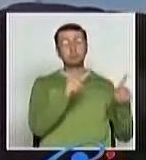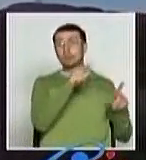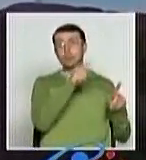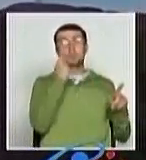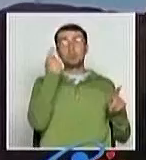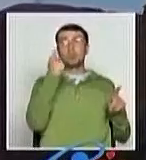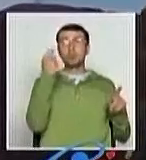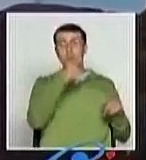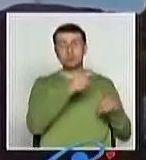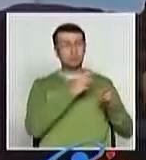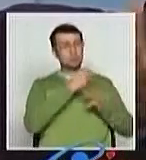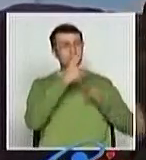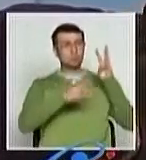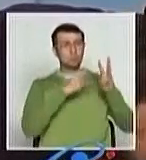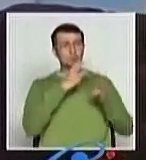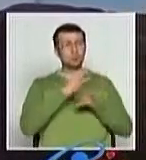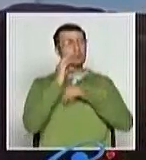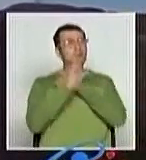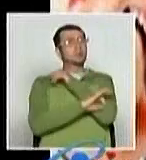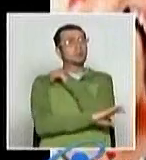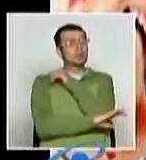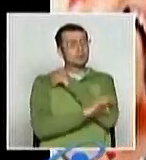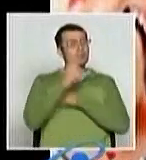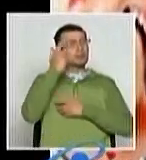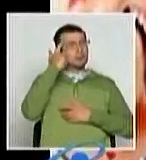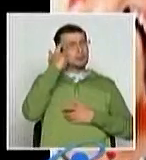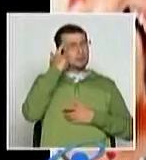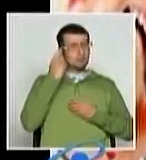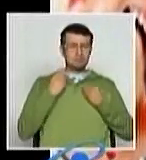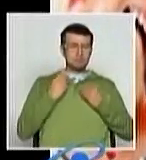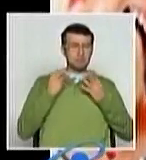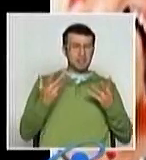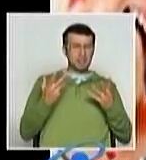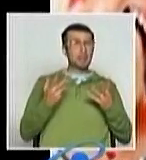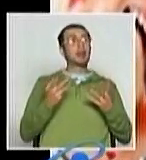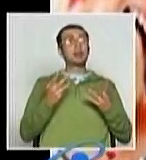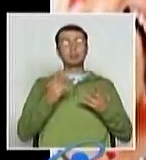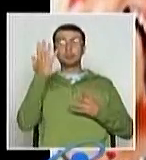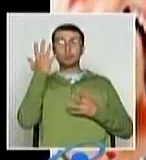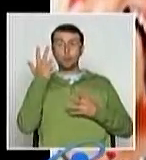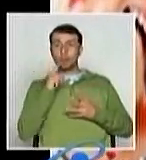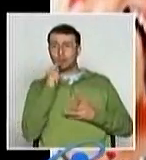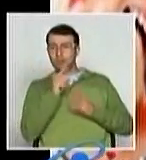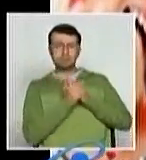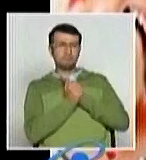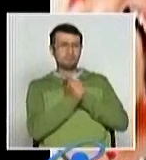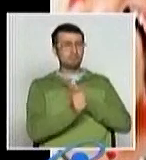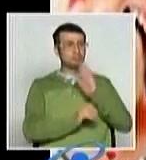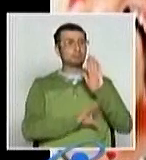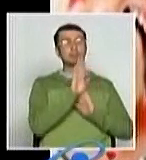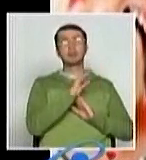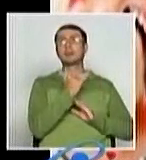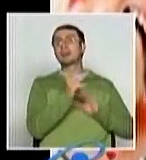en su mundo psíquico para qué sirven y ponerlo la mayor parte de los días todo ese talento después de 6 meses este ser humano